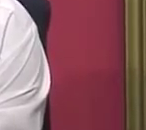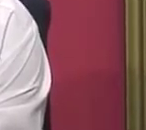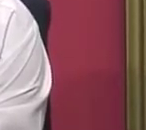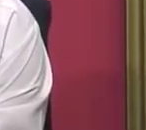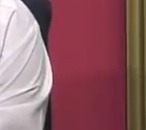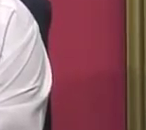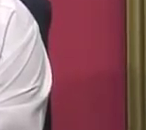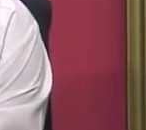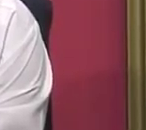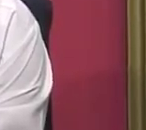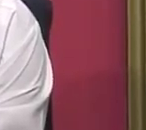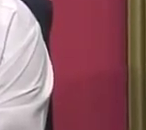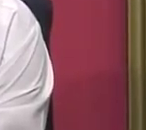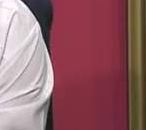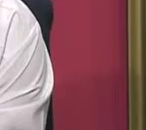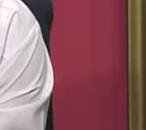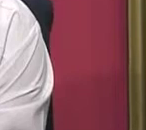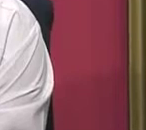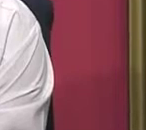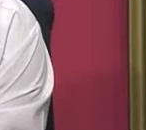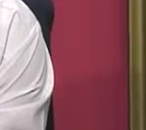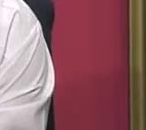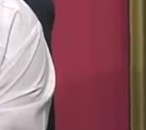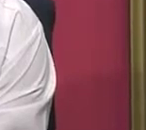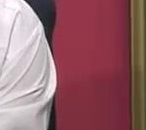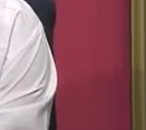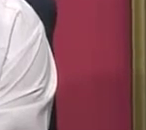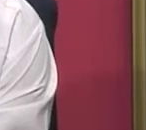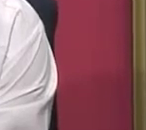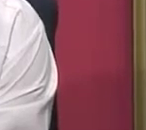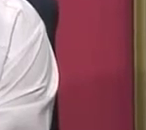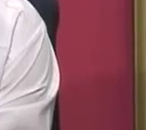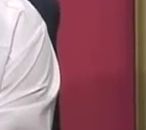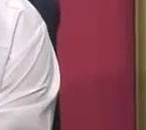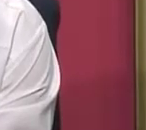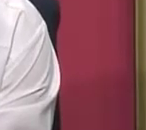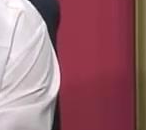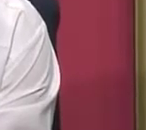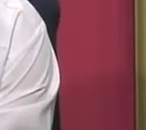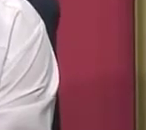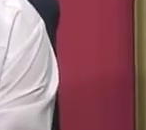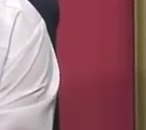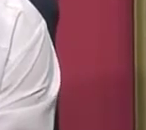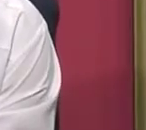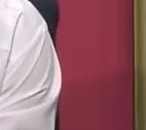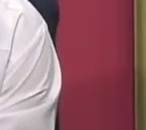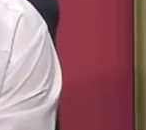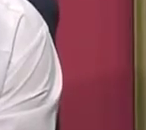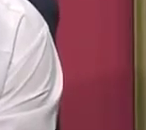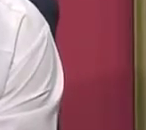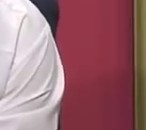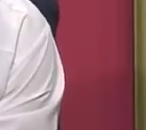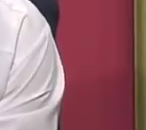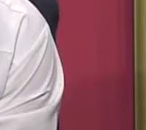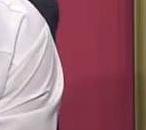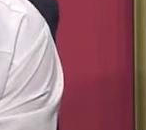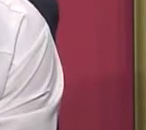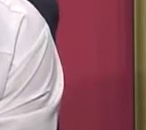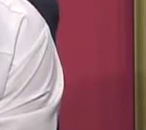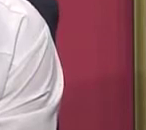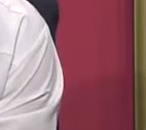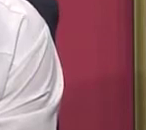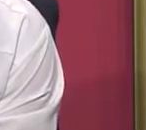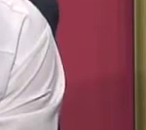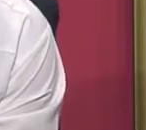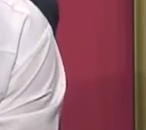ardiendo. Entonces el rey Nabucodonosor se espantó y se levantó apresuradamente y dijo a los de